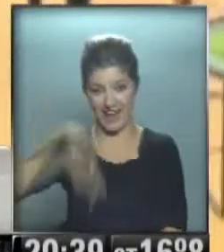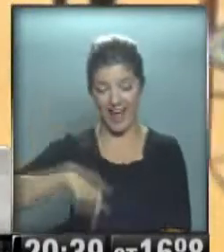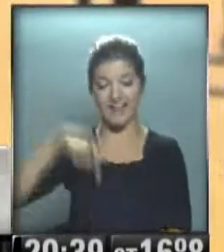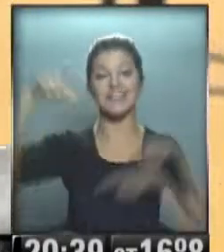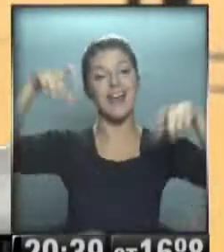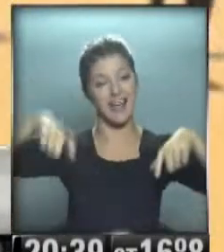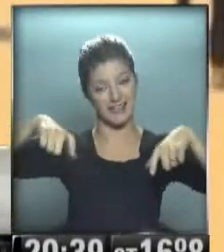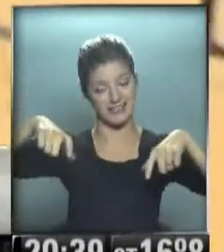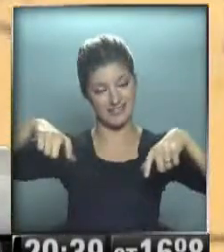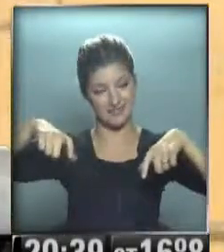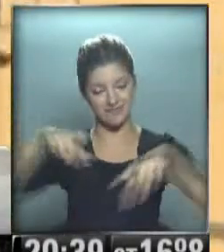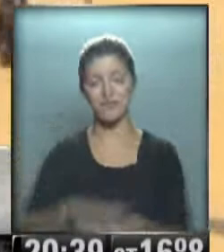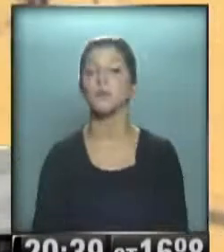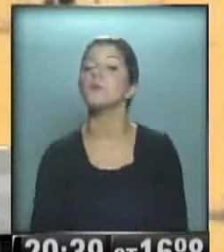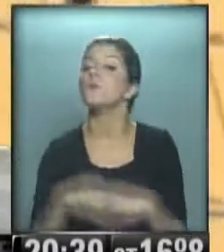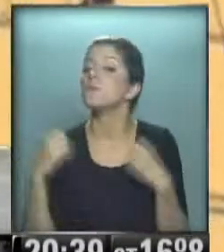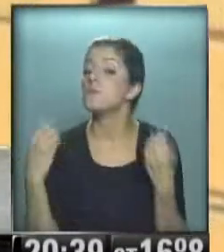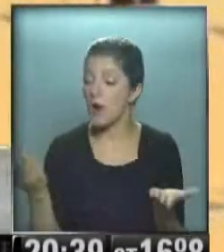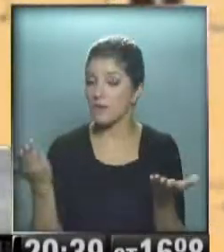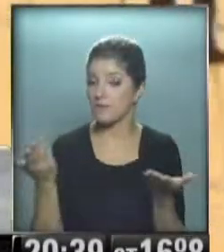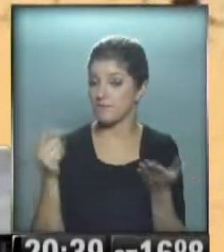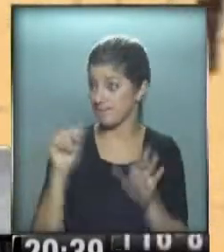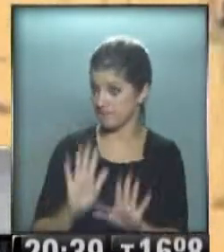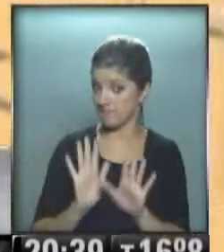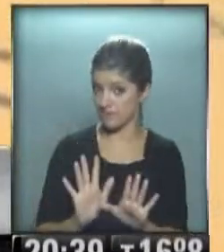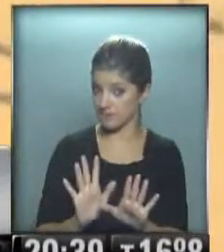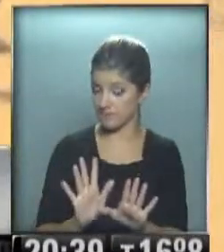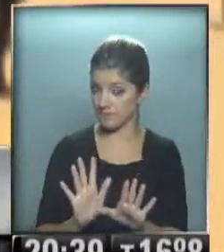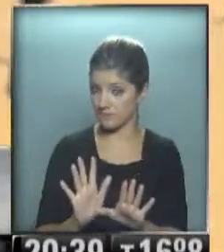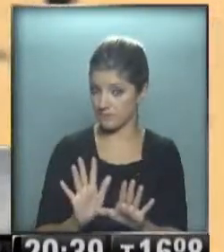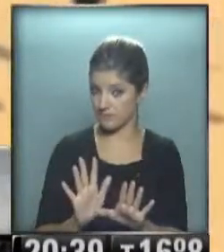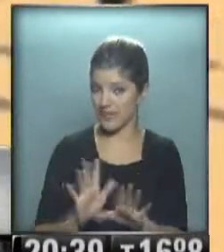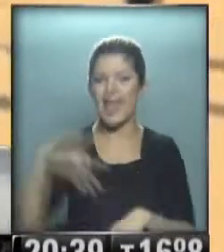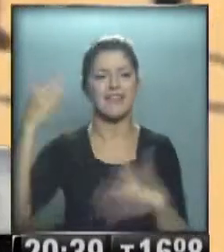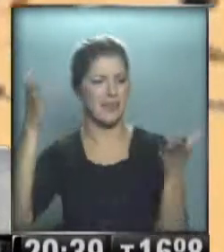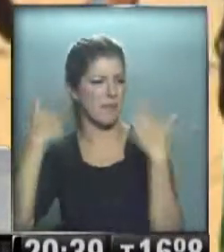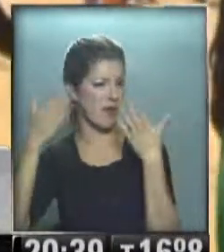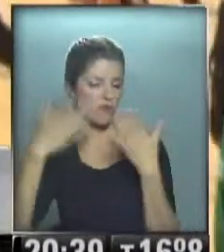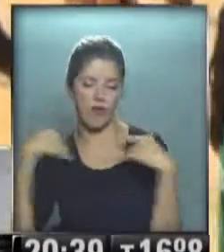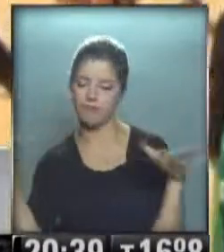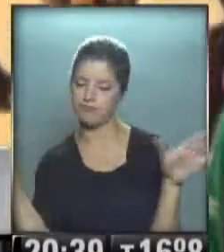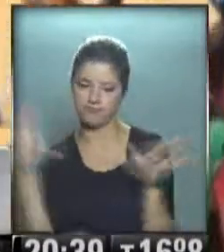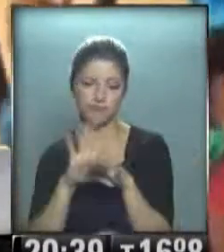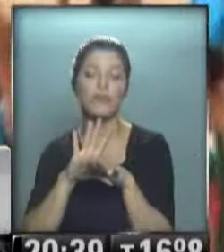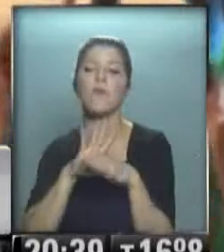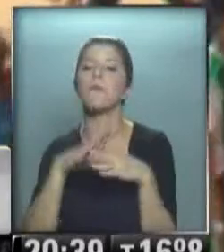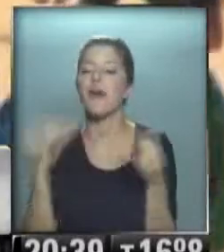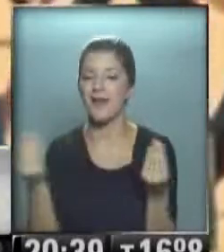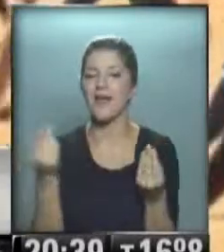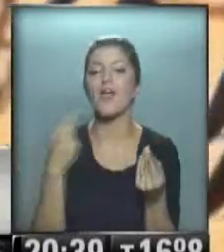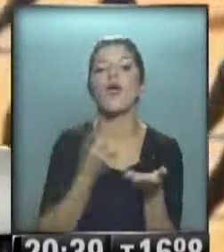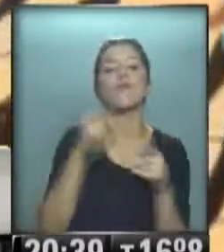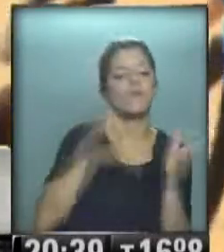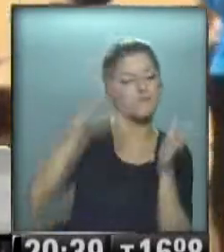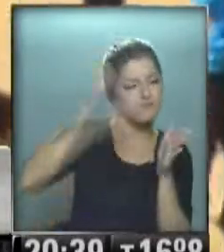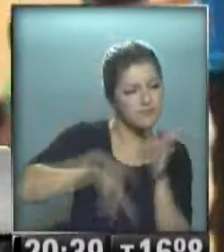Estadio de San Pablo. Bueno, esto es la temperatura ideal para volver a Buenos